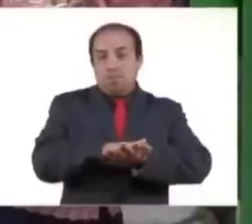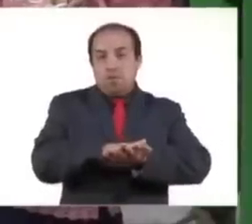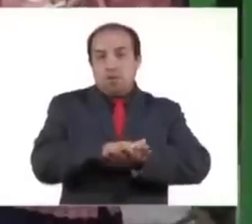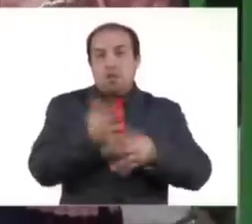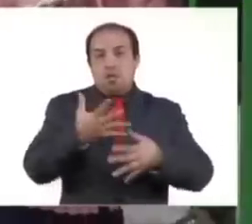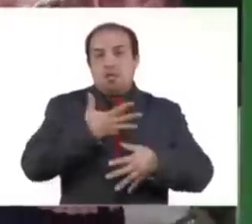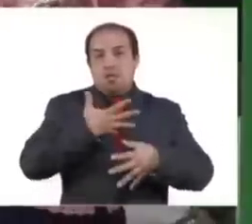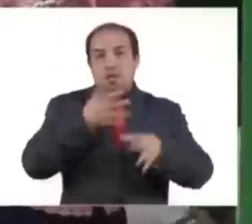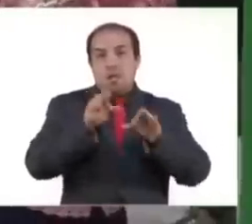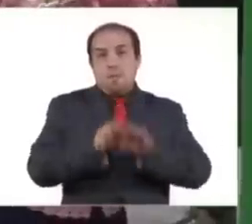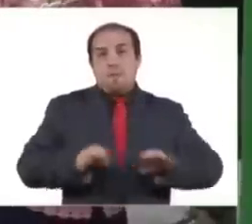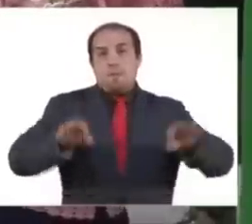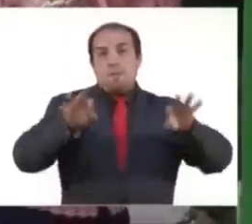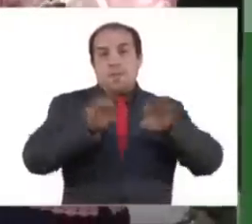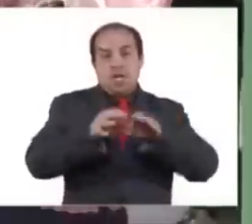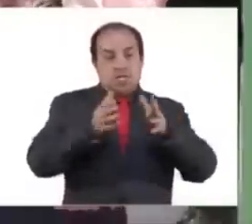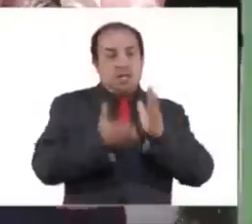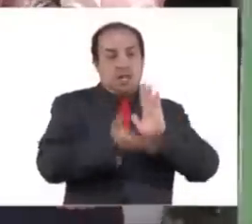todavía.